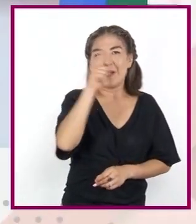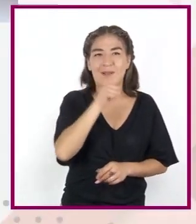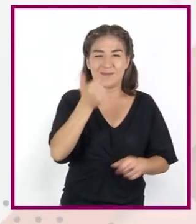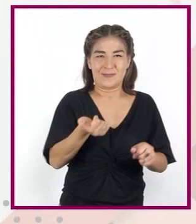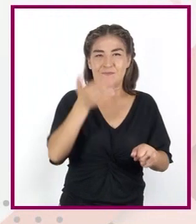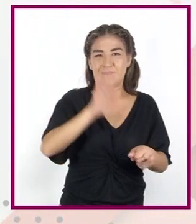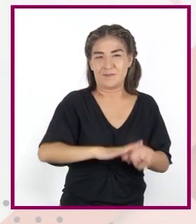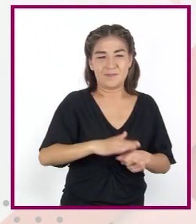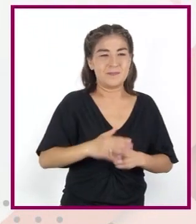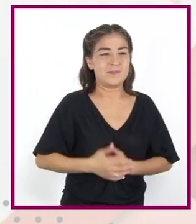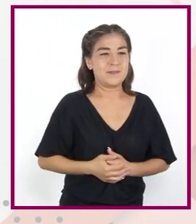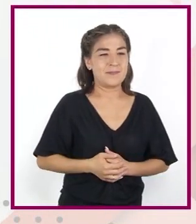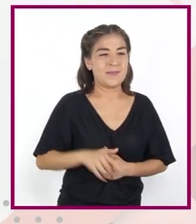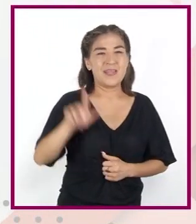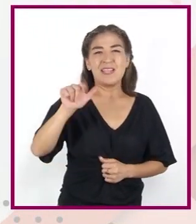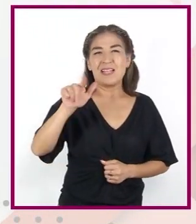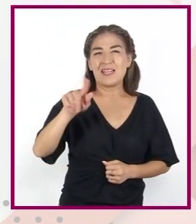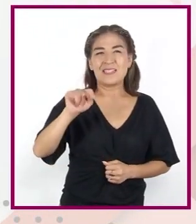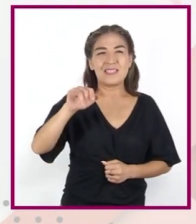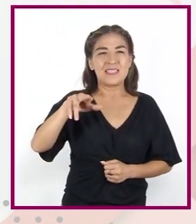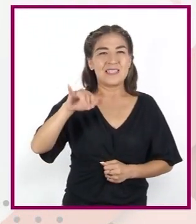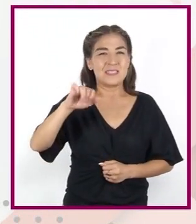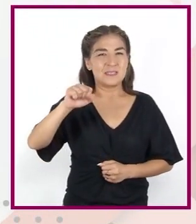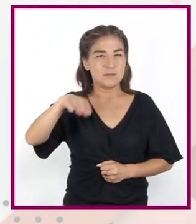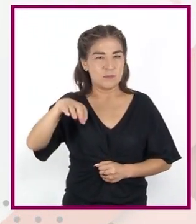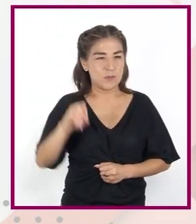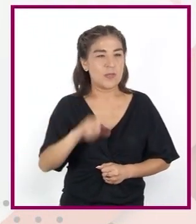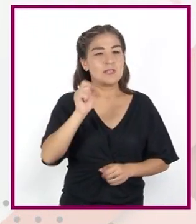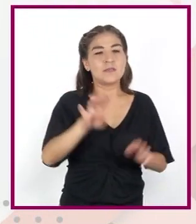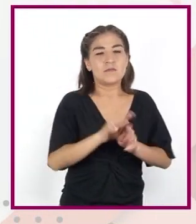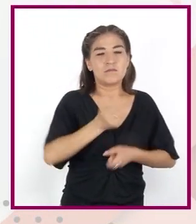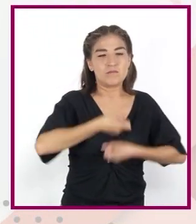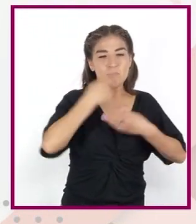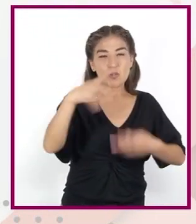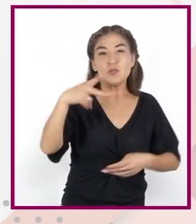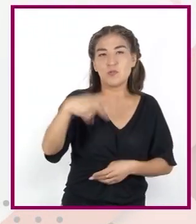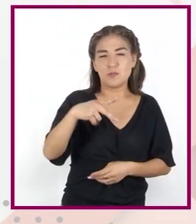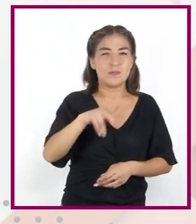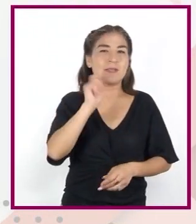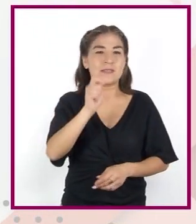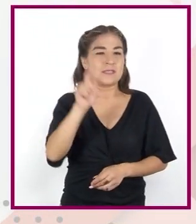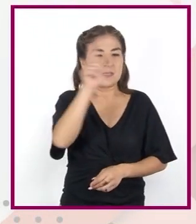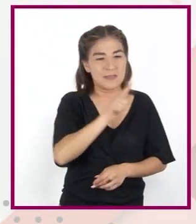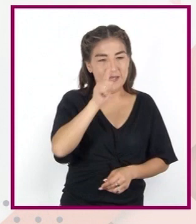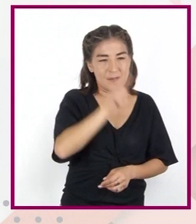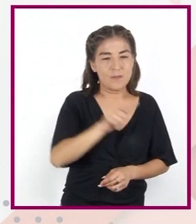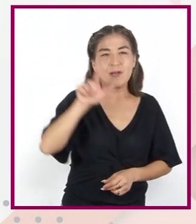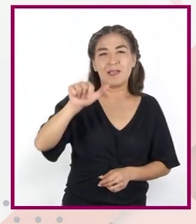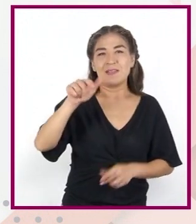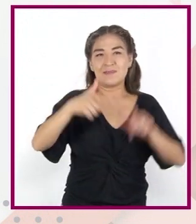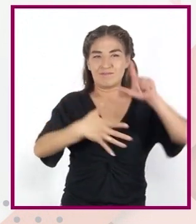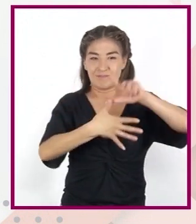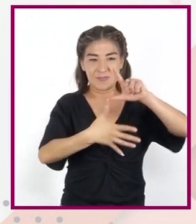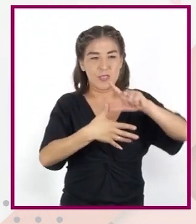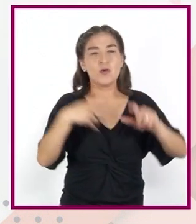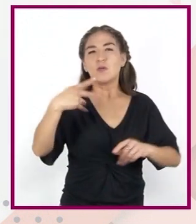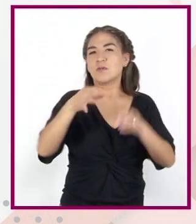administrativo. Latinismo: expresión propia de la lengua latina que conserva su forma